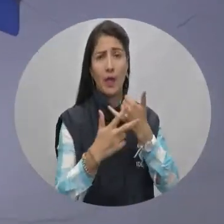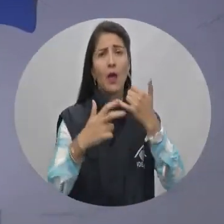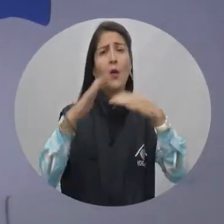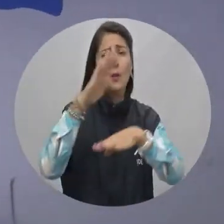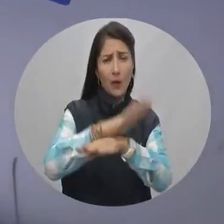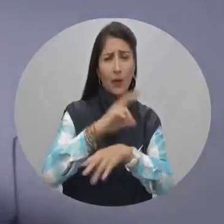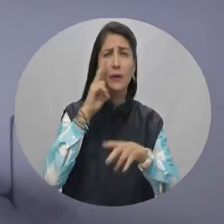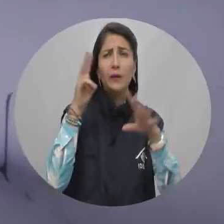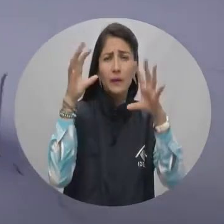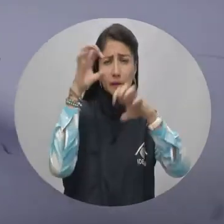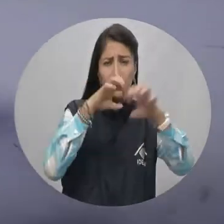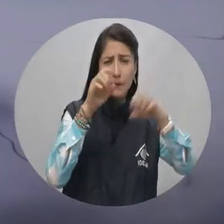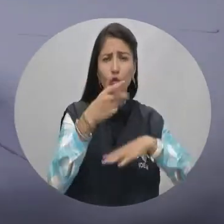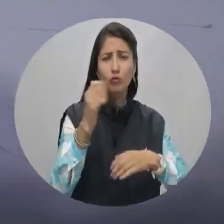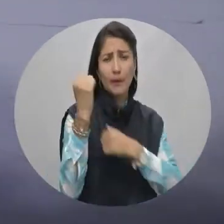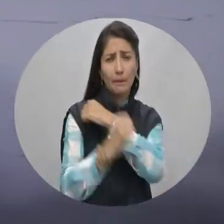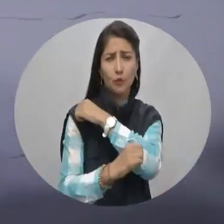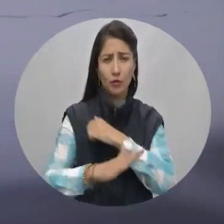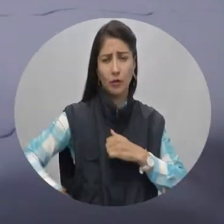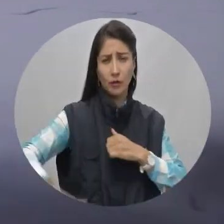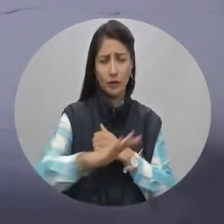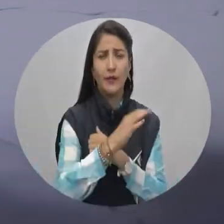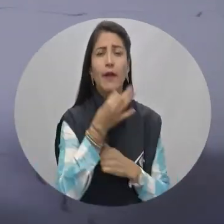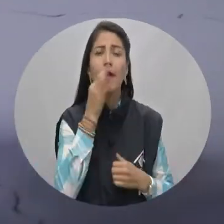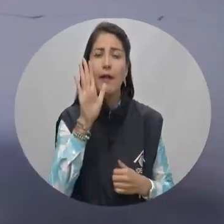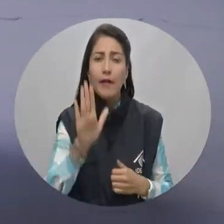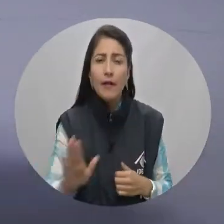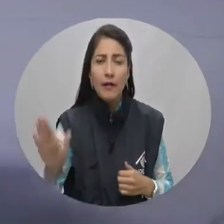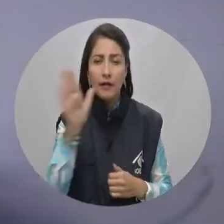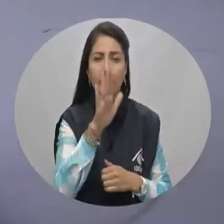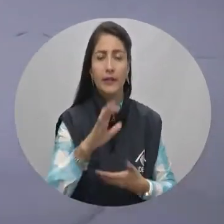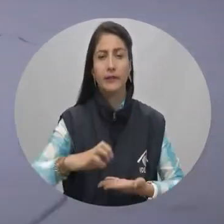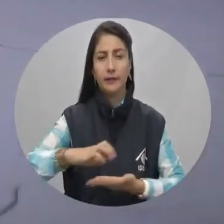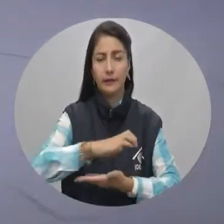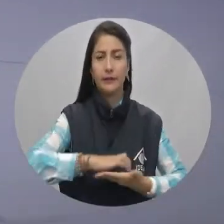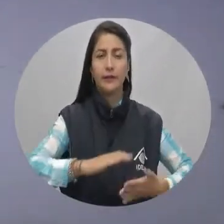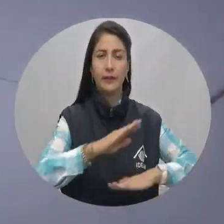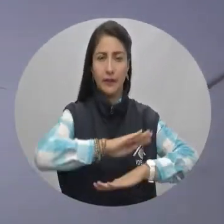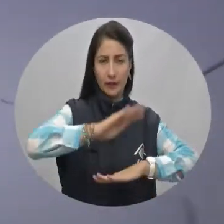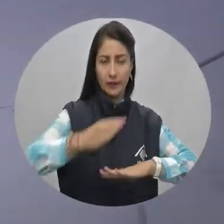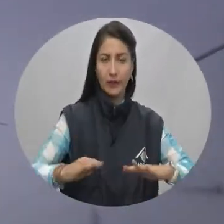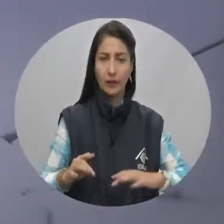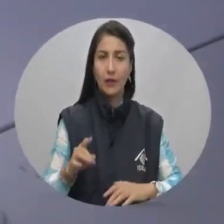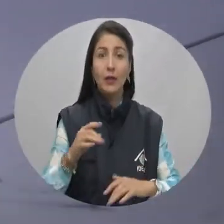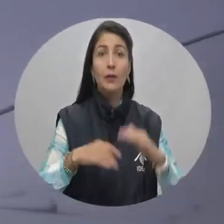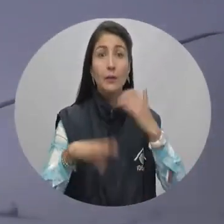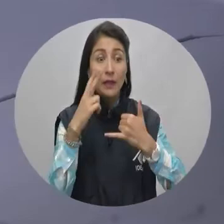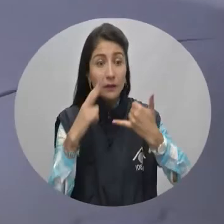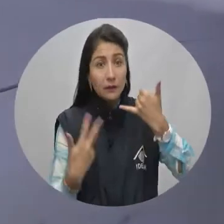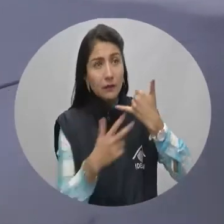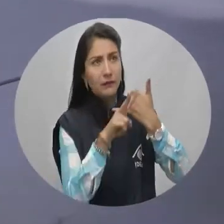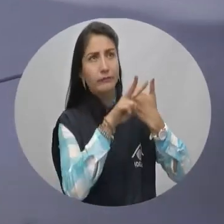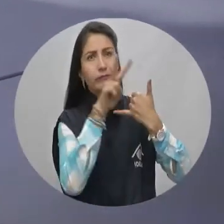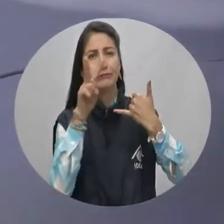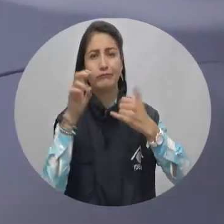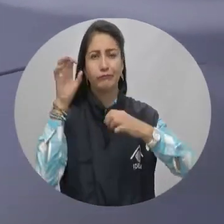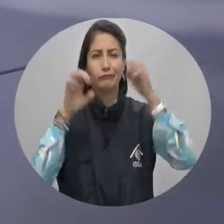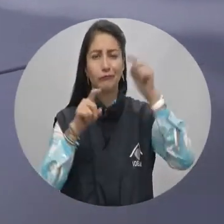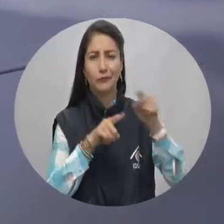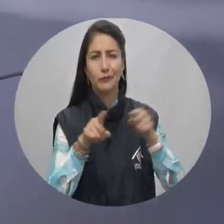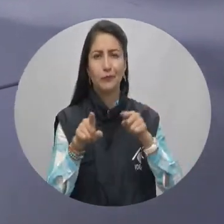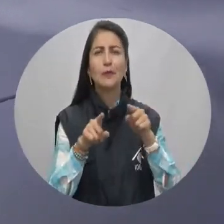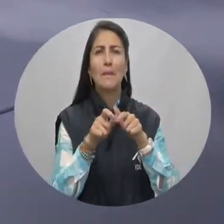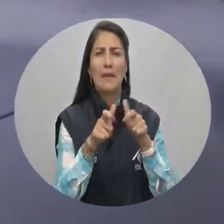andina sigue captando lluvias de todo tipo y por lo tanto no será sorpresa que haya tormentas eléctricas en zonas de Cundinamarca,